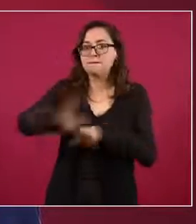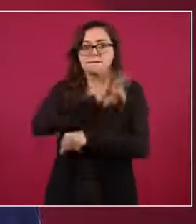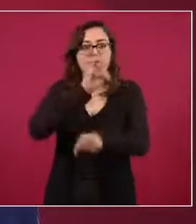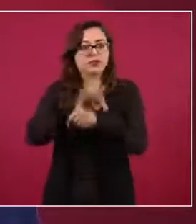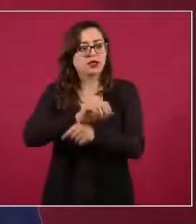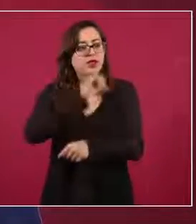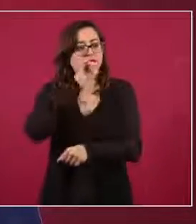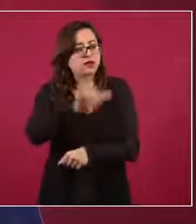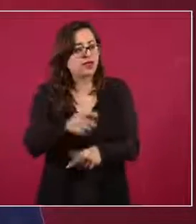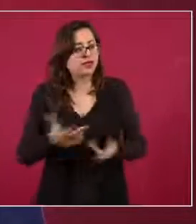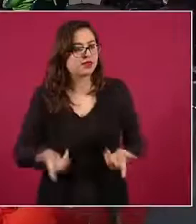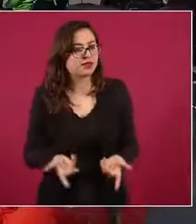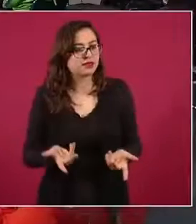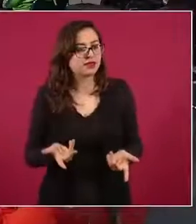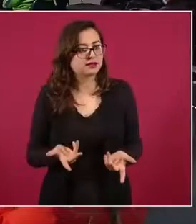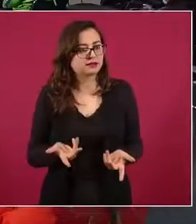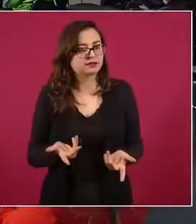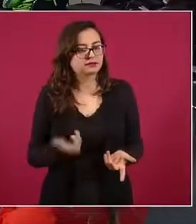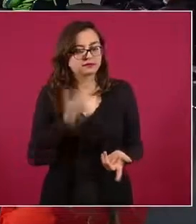Era